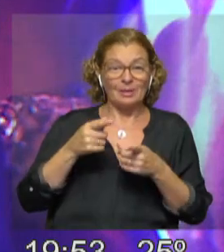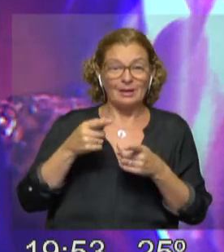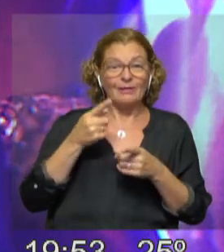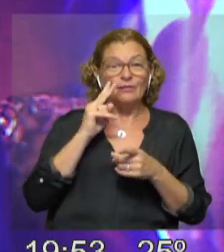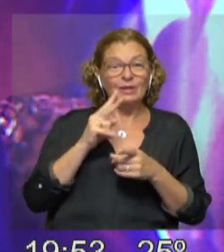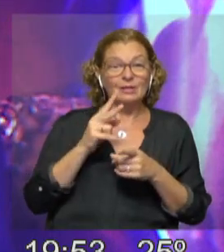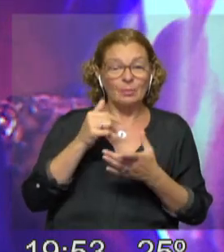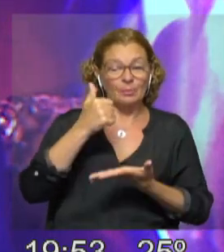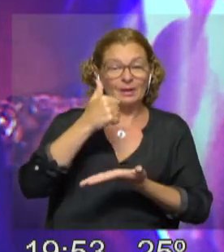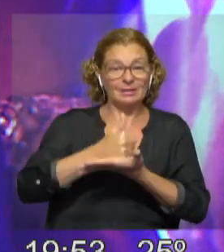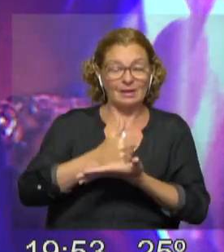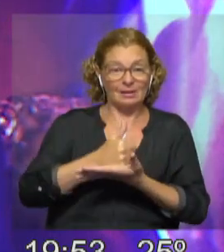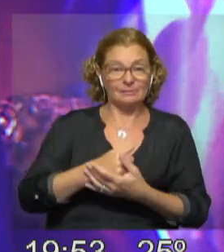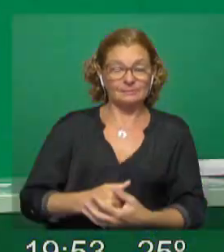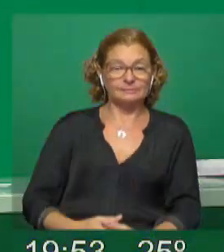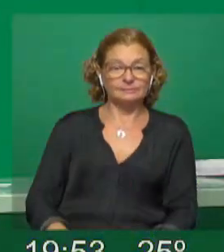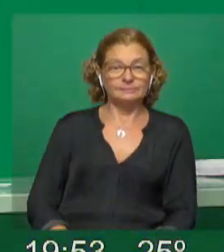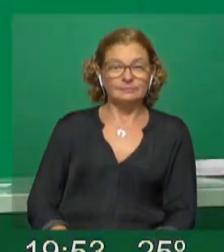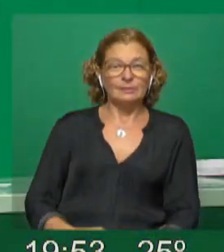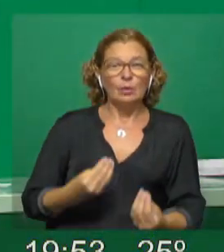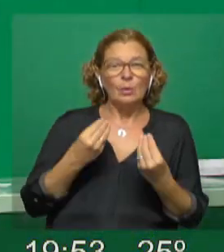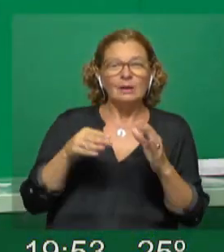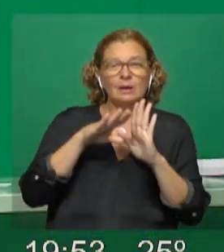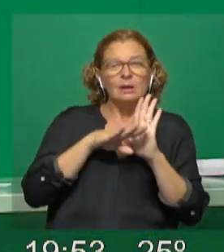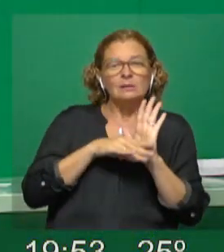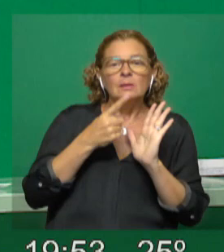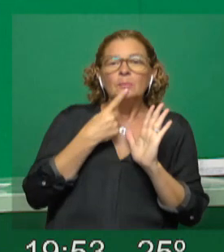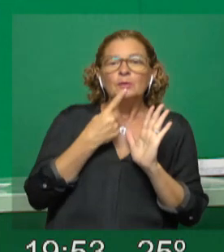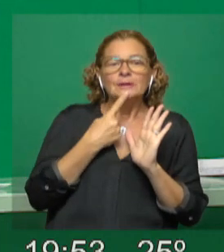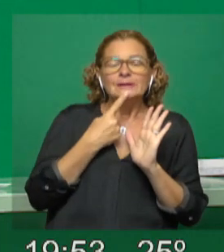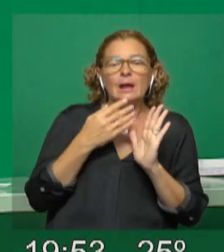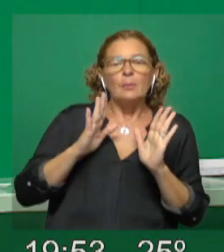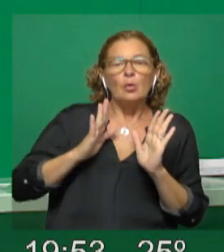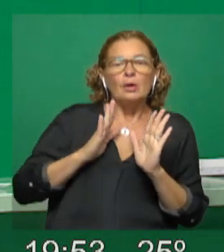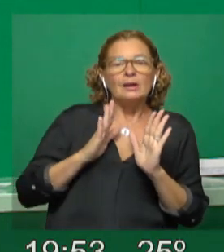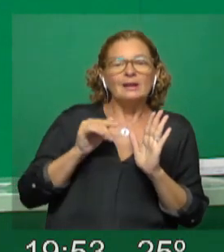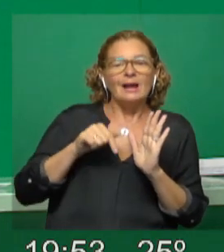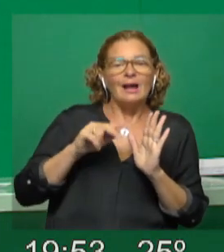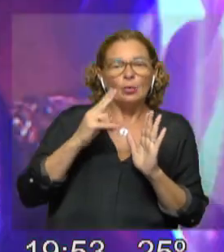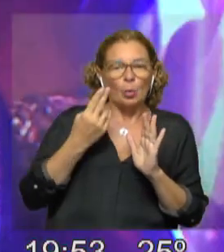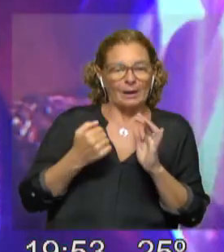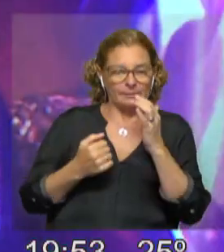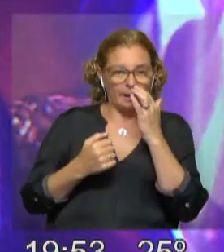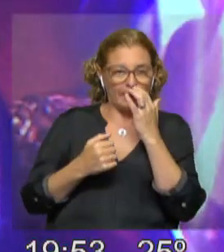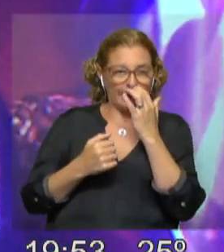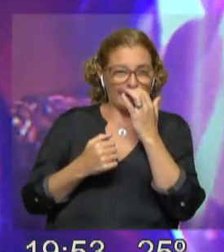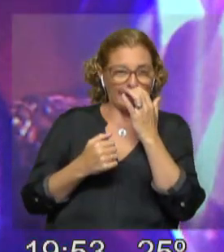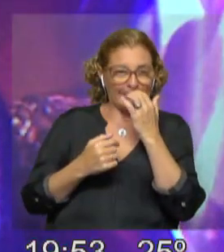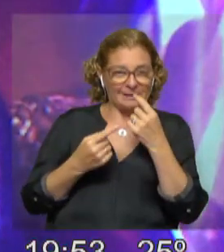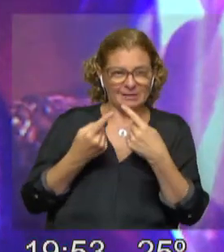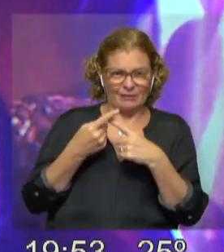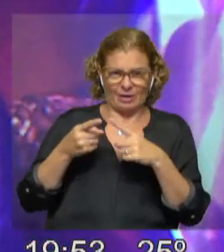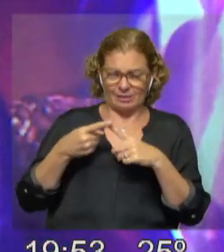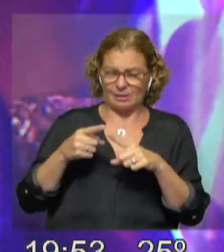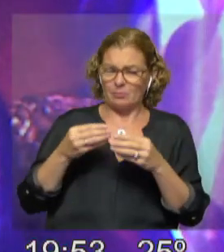teniendo presente esta figura. ¿Y cuál es la agenda política del movimiento de mujeres lesbianas en este momento? Bueno, tiene varios puntos